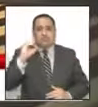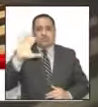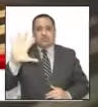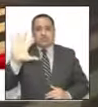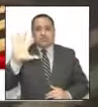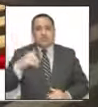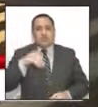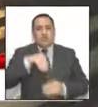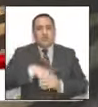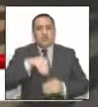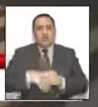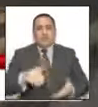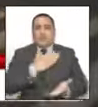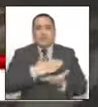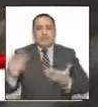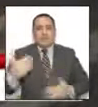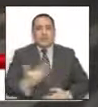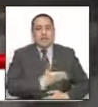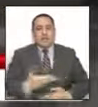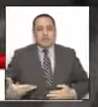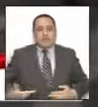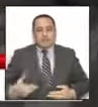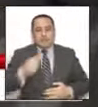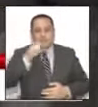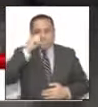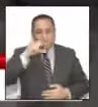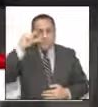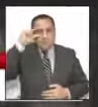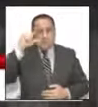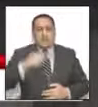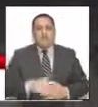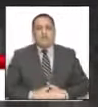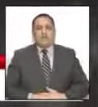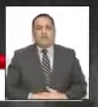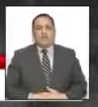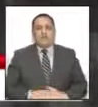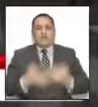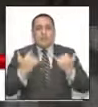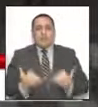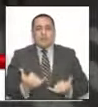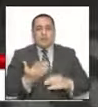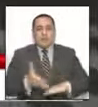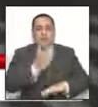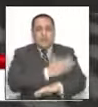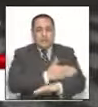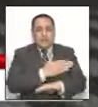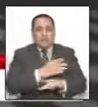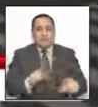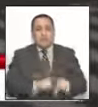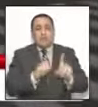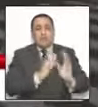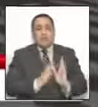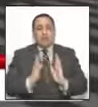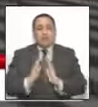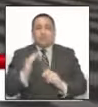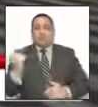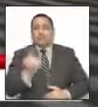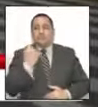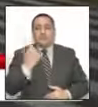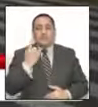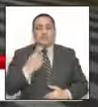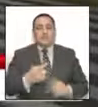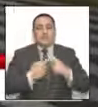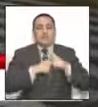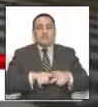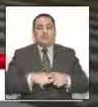necesarios para vacar al presidente Martín Vizcarra. En el anterior proceso solo se